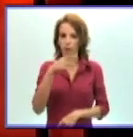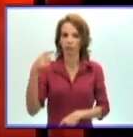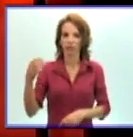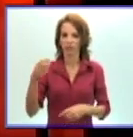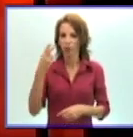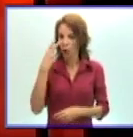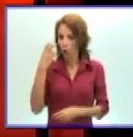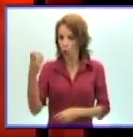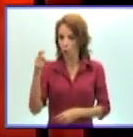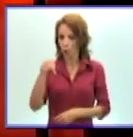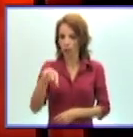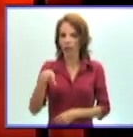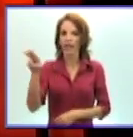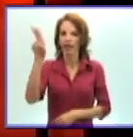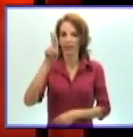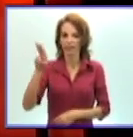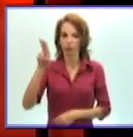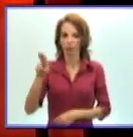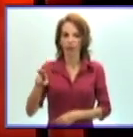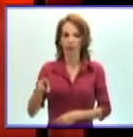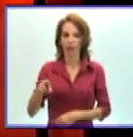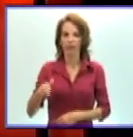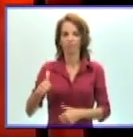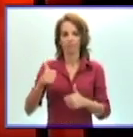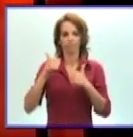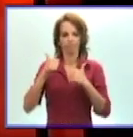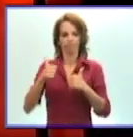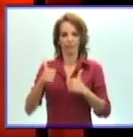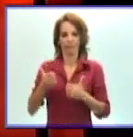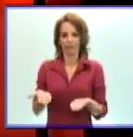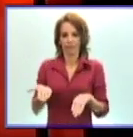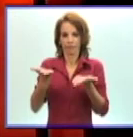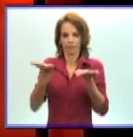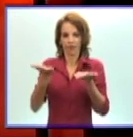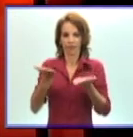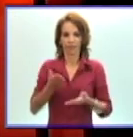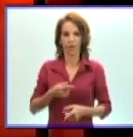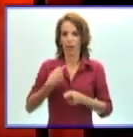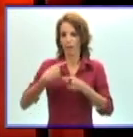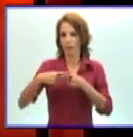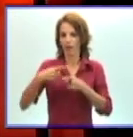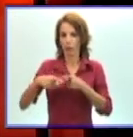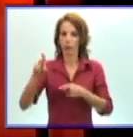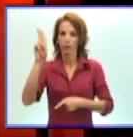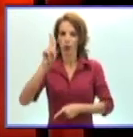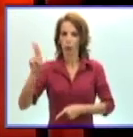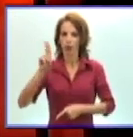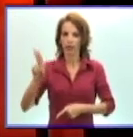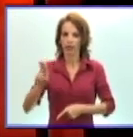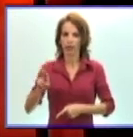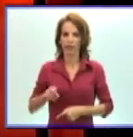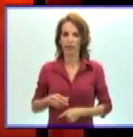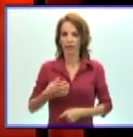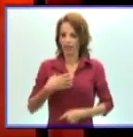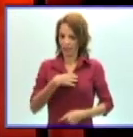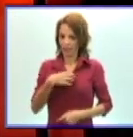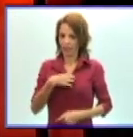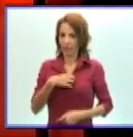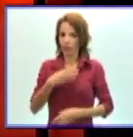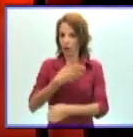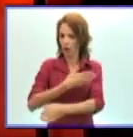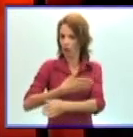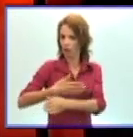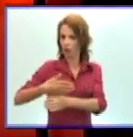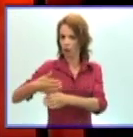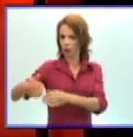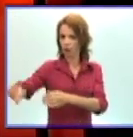unidad sirve de base para las otras unidades que tenemos a lo largo del curso